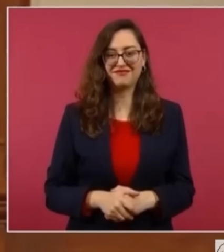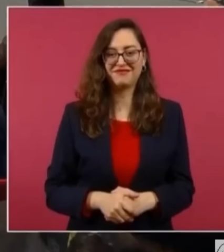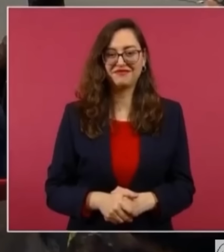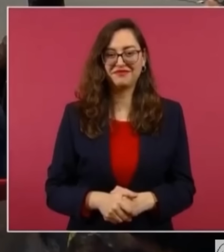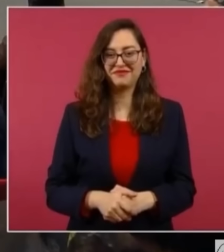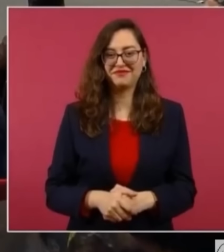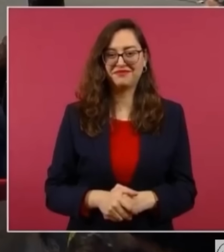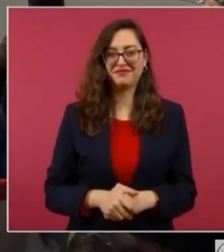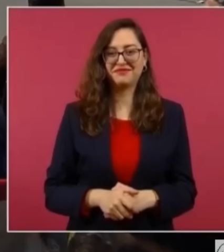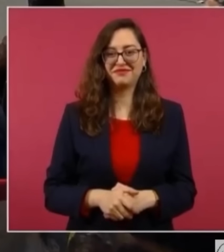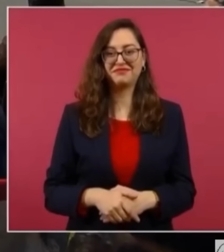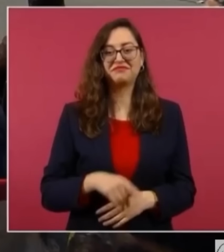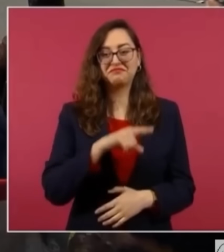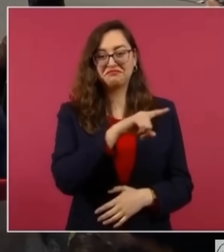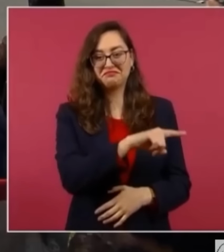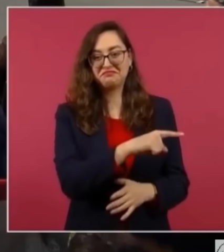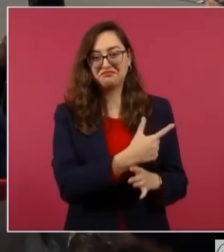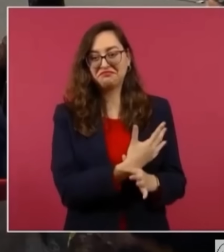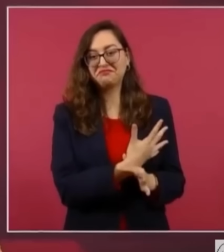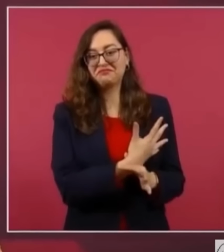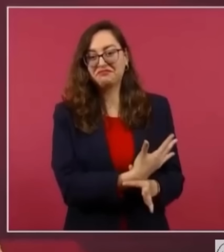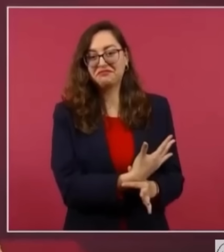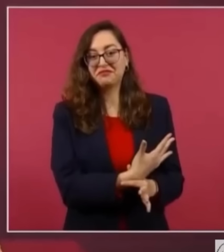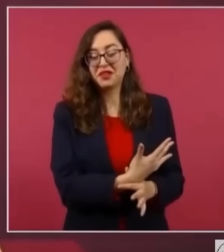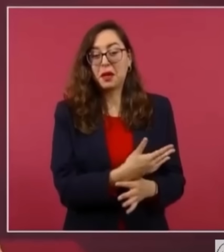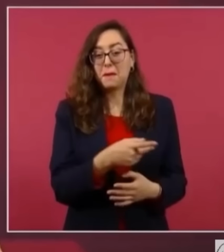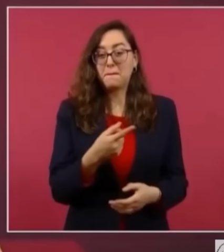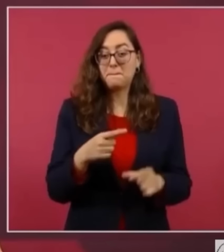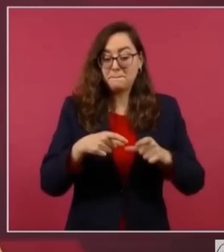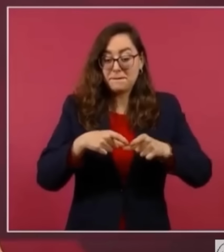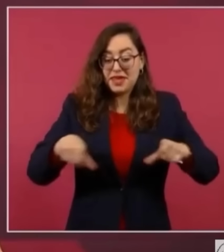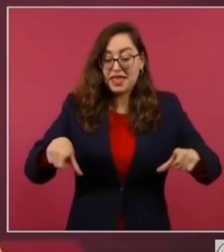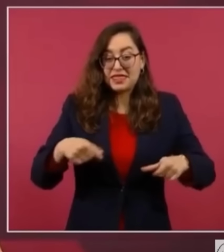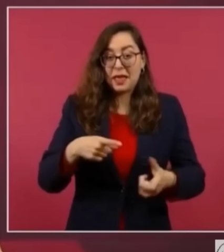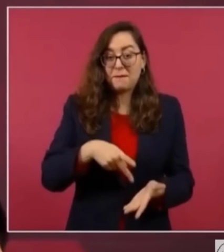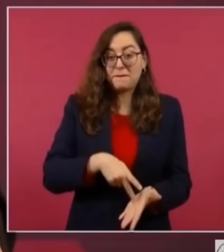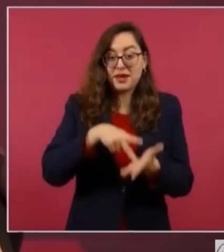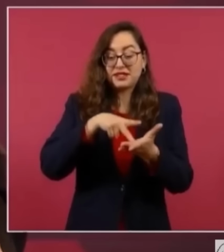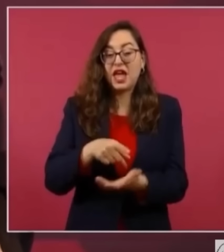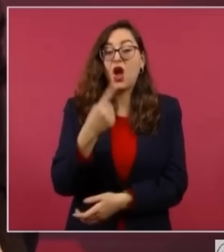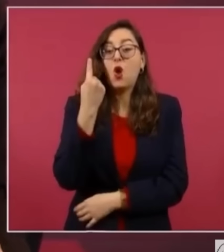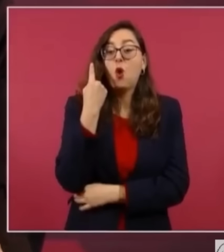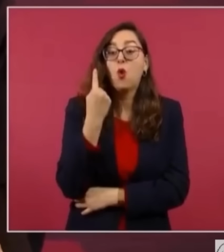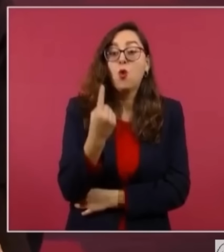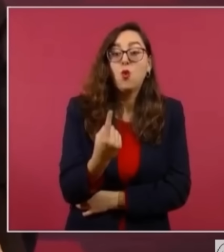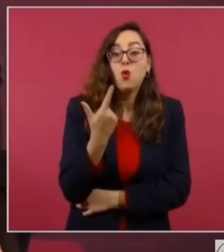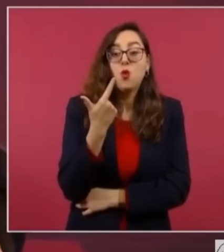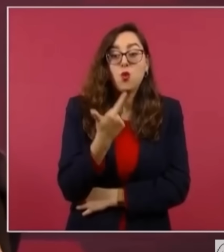Aquí Jesús dice que cada billete pesa 1 gramo.